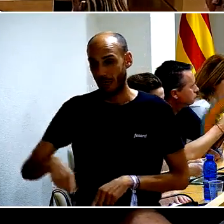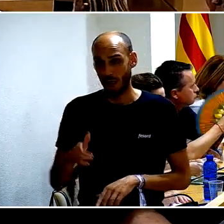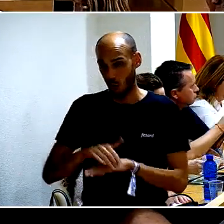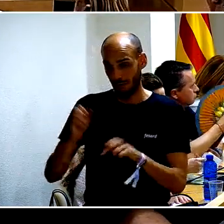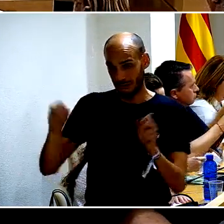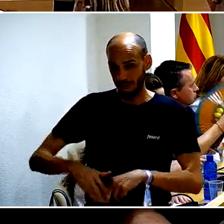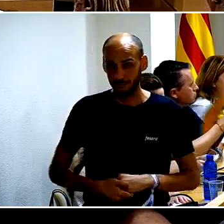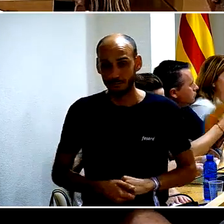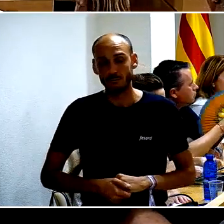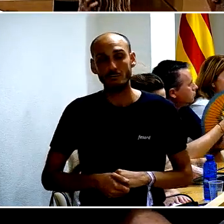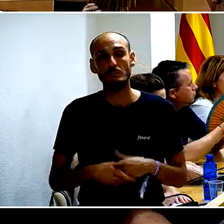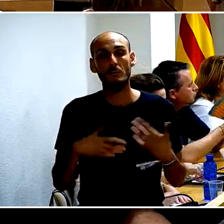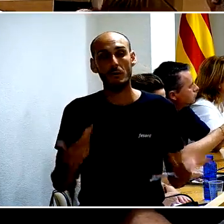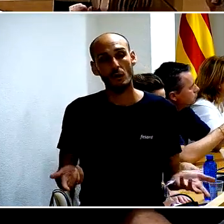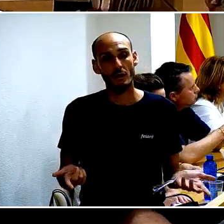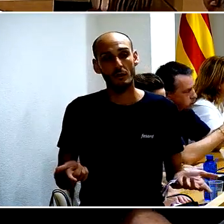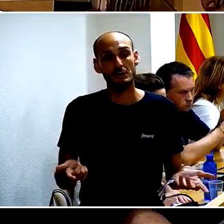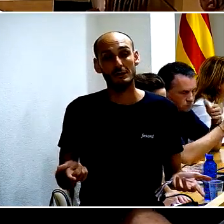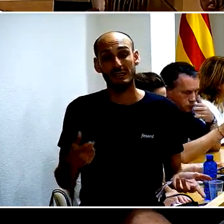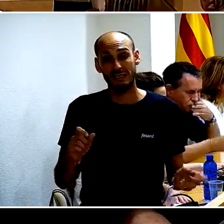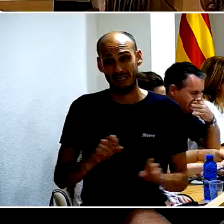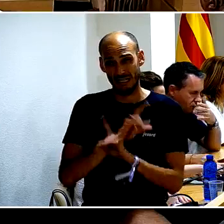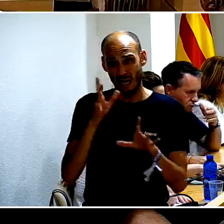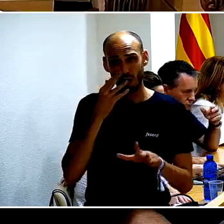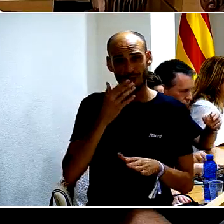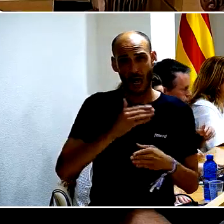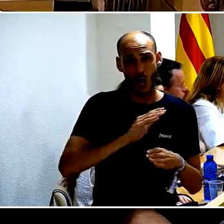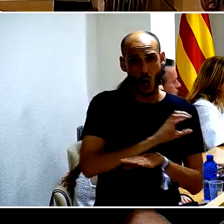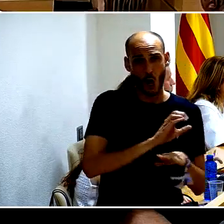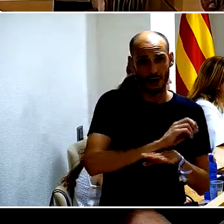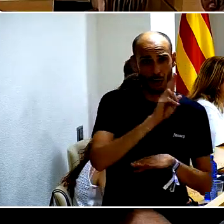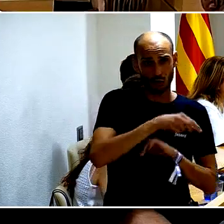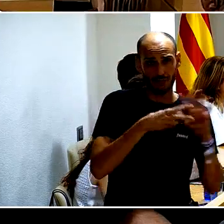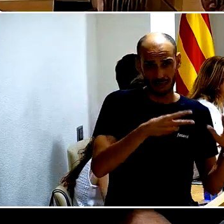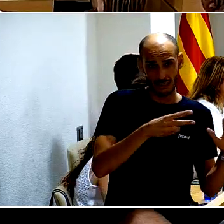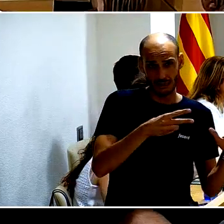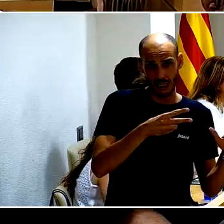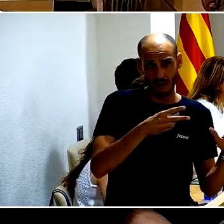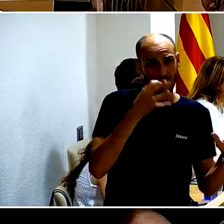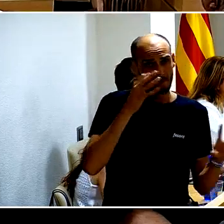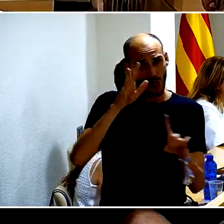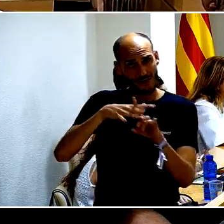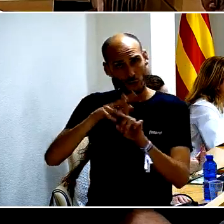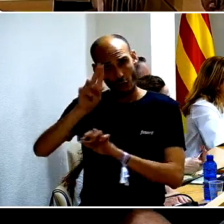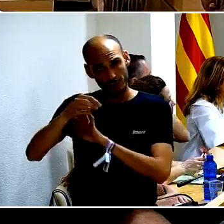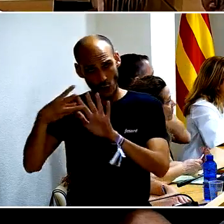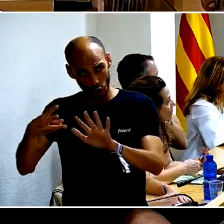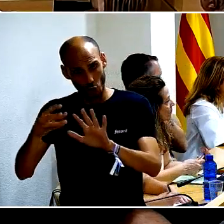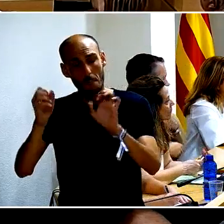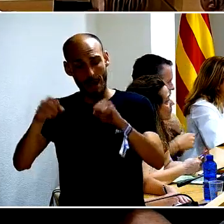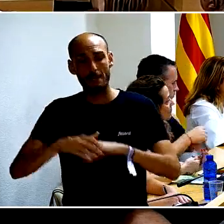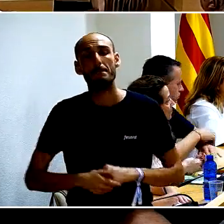Aleshores, que me quede clar, l'ordinador se va comprar en 2007, però la factura se va pagar en 2010, en 2007 i se va pagar en 2008. Vale,